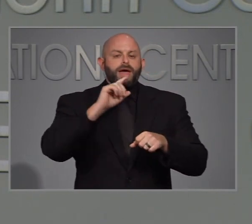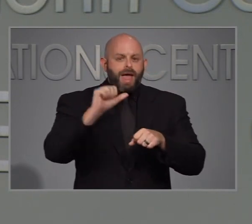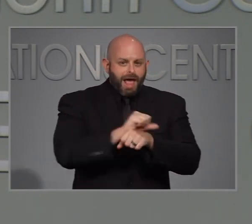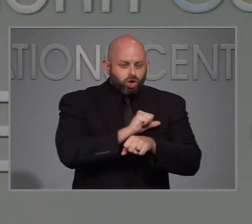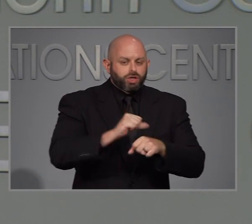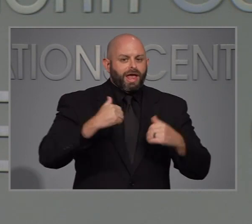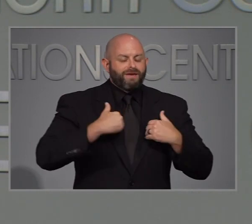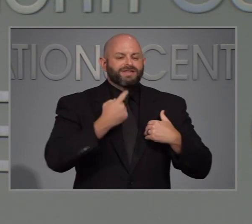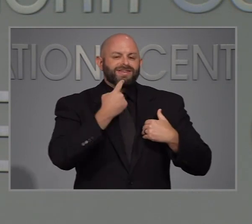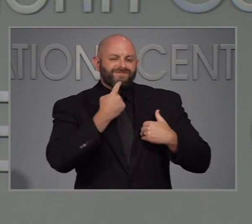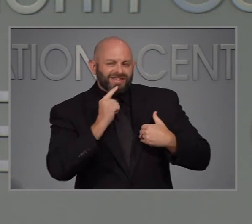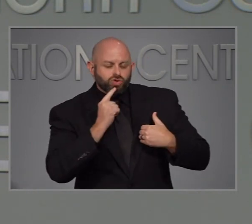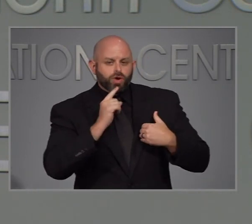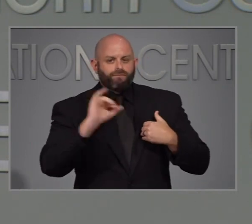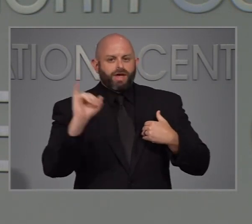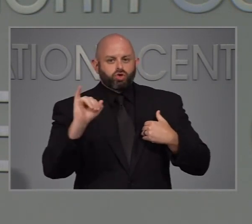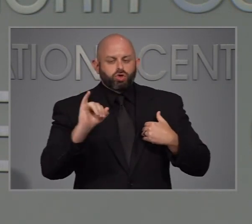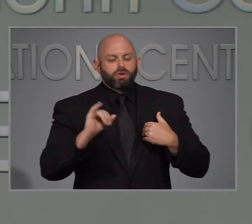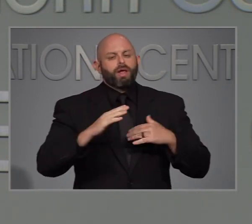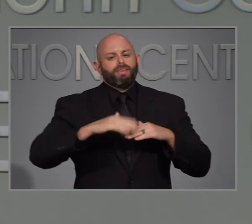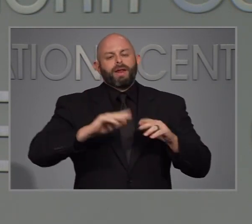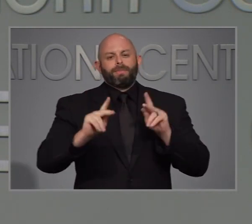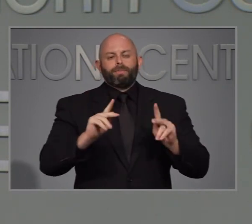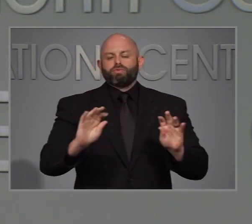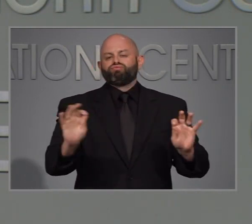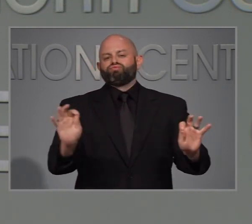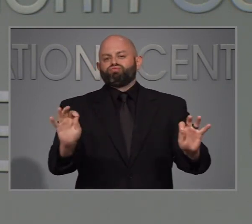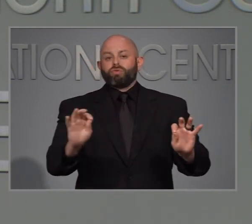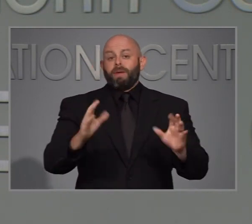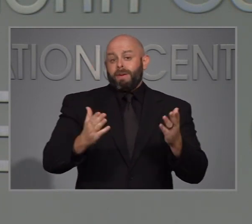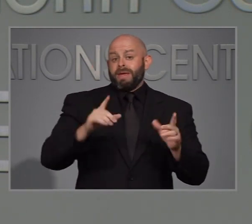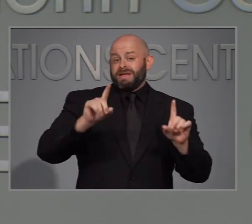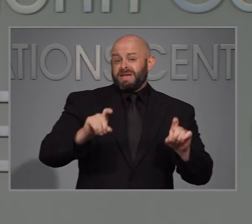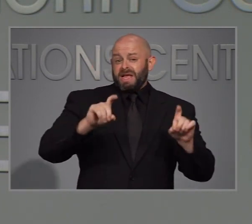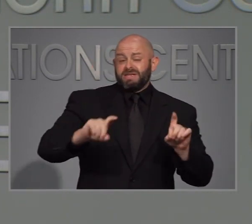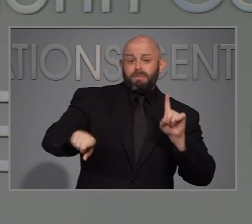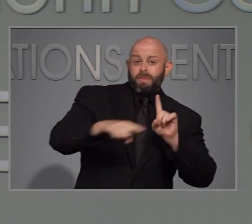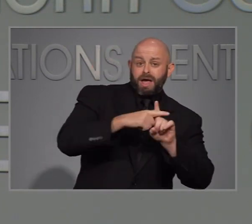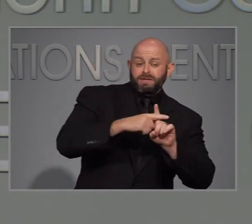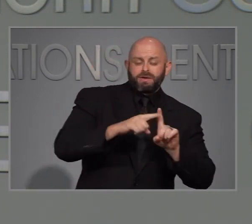COVID-19 y están sufriendo enfermedad grave de COVID?